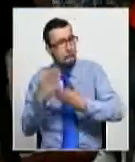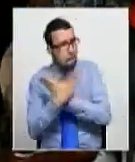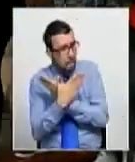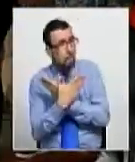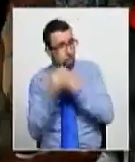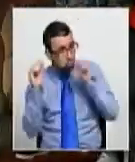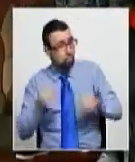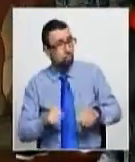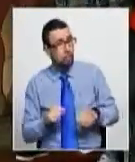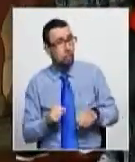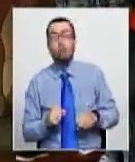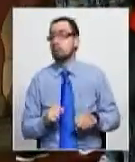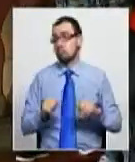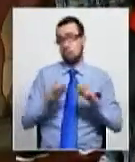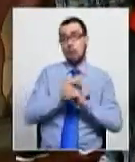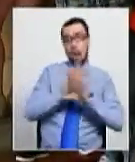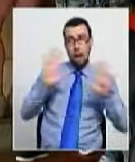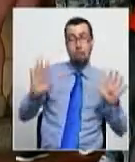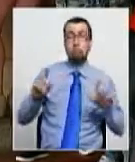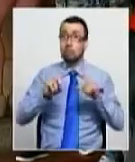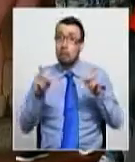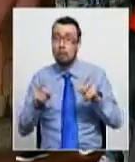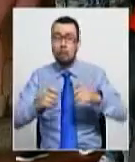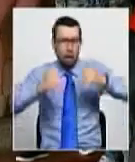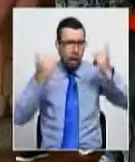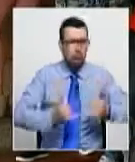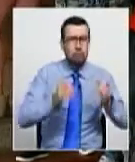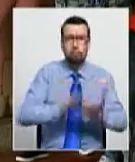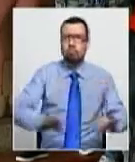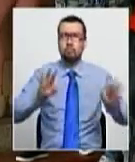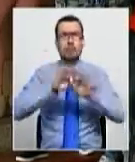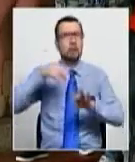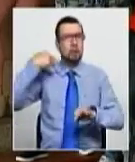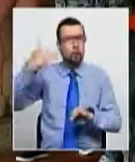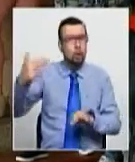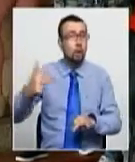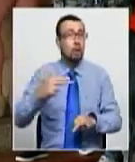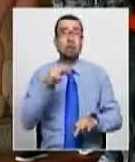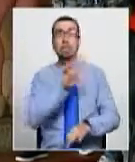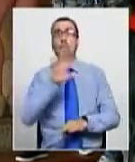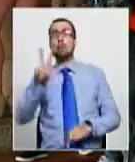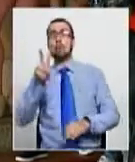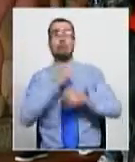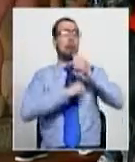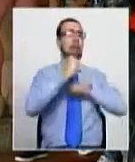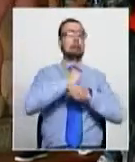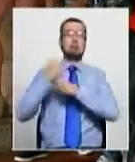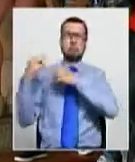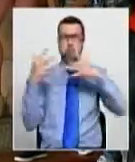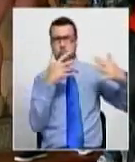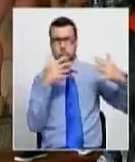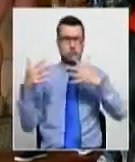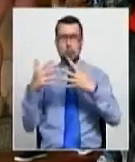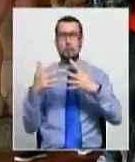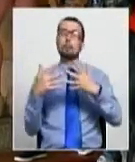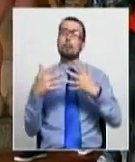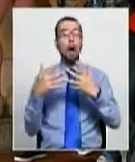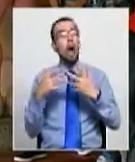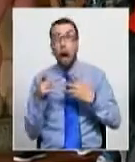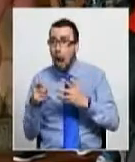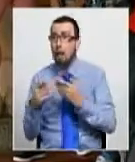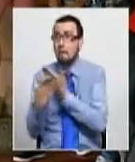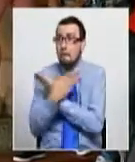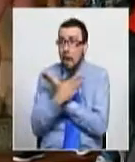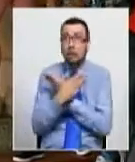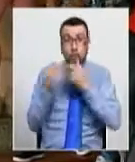incluir pues esos temas porque es un momento histórico en el país damos más de 52 años en guerra y pues entonces el espacio es de